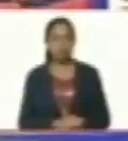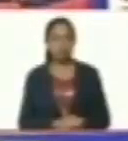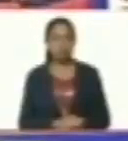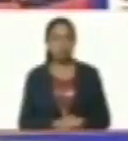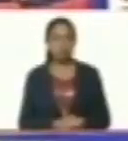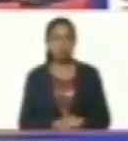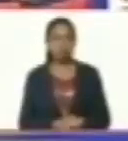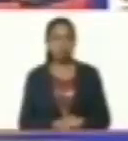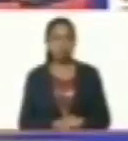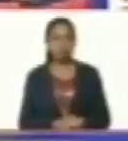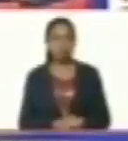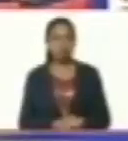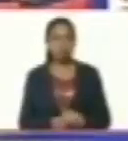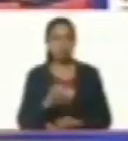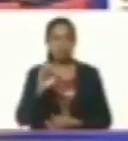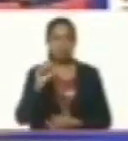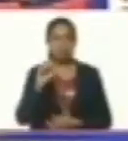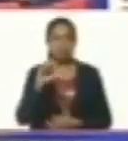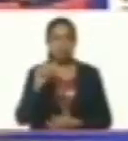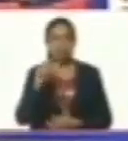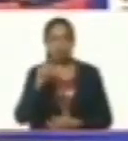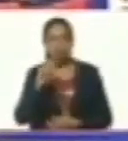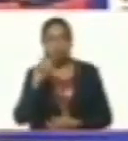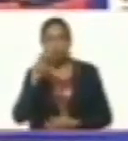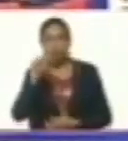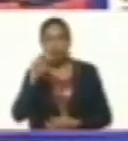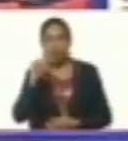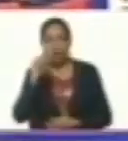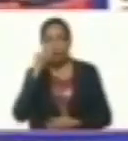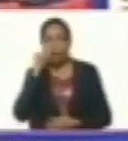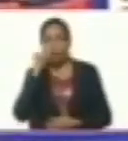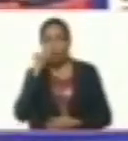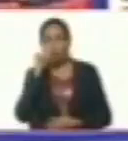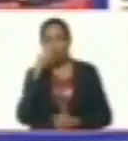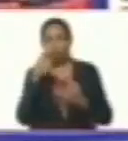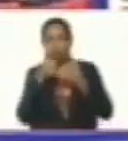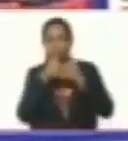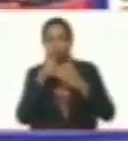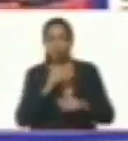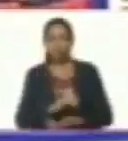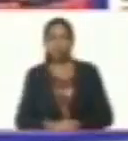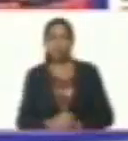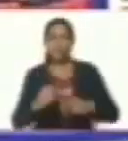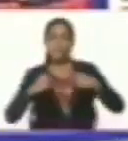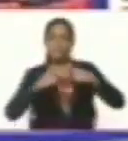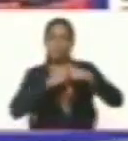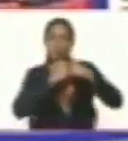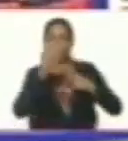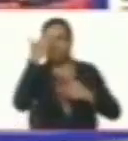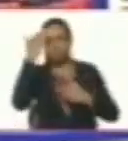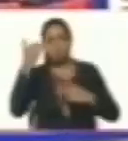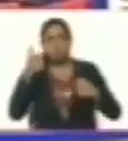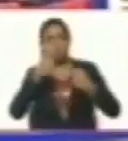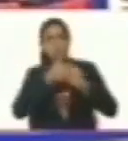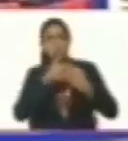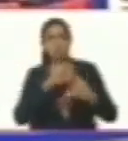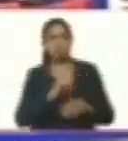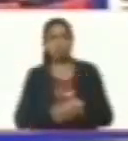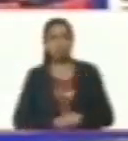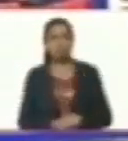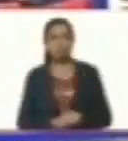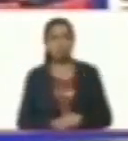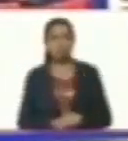escalona inventó un saludo el puñito no puede llegar y saluda con el puñito para